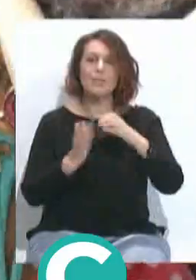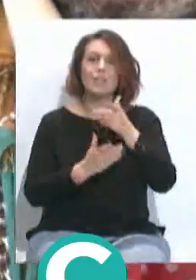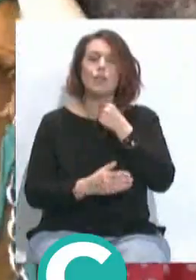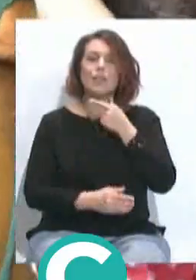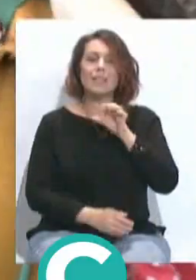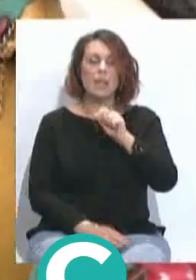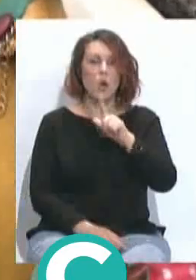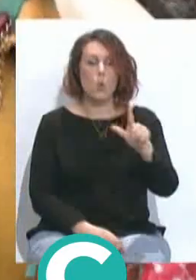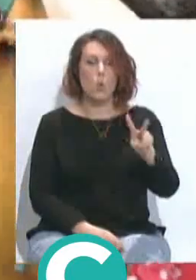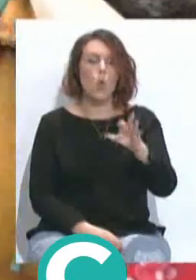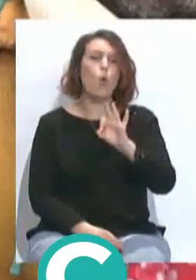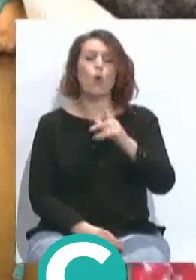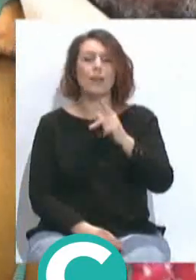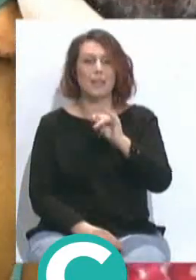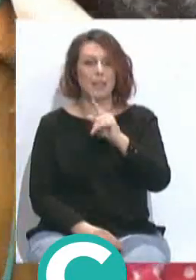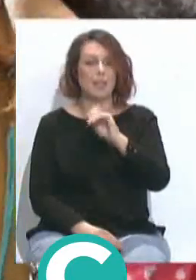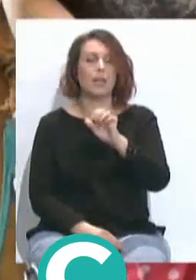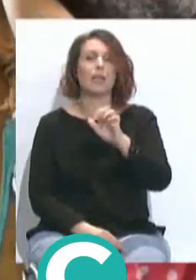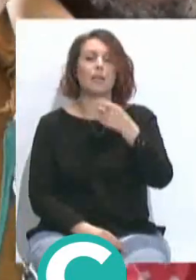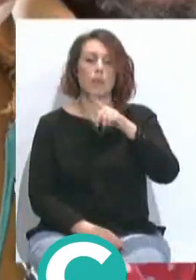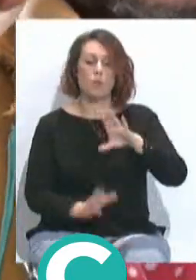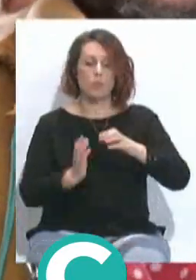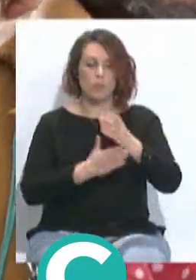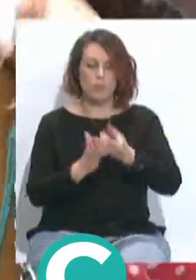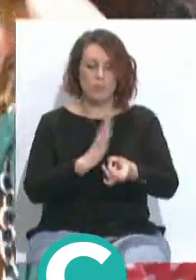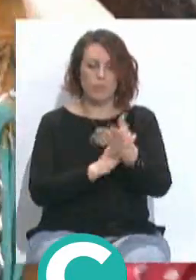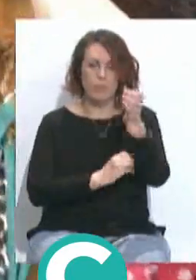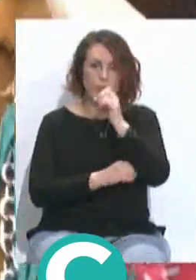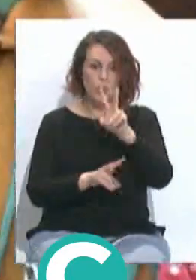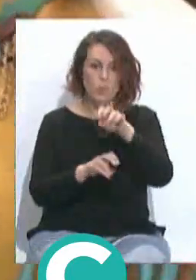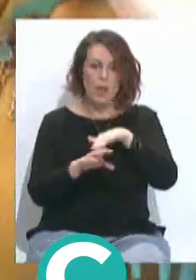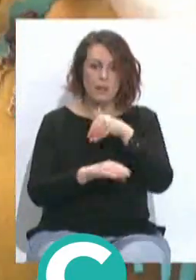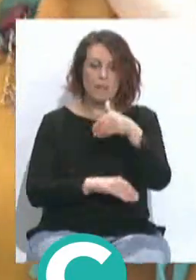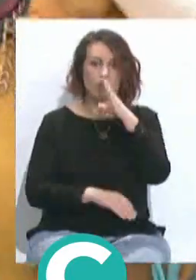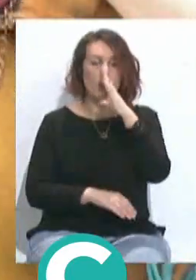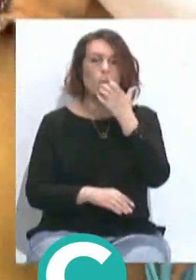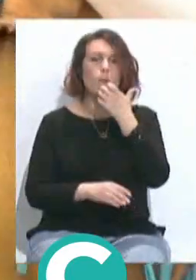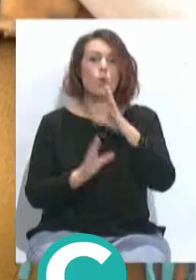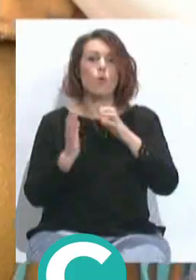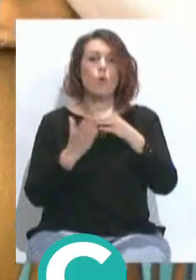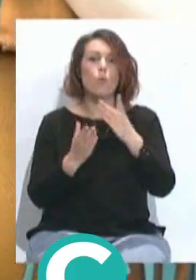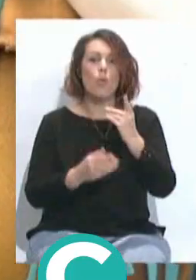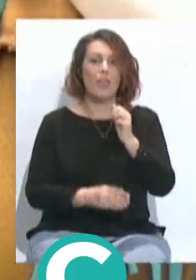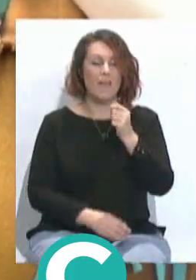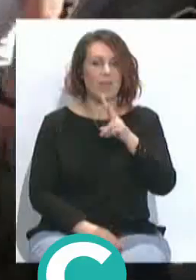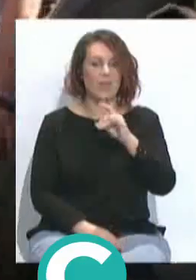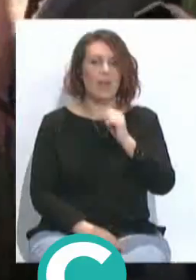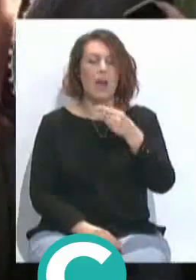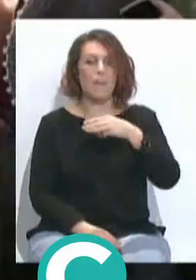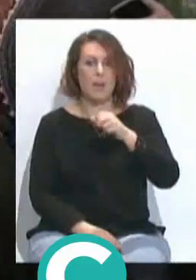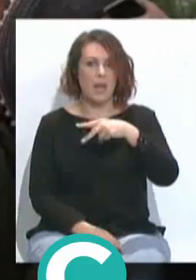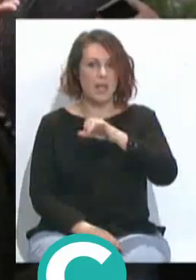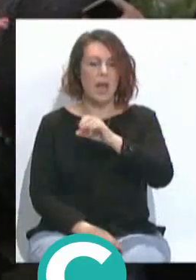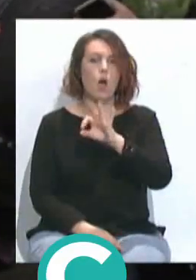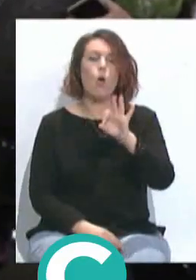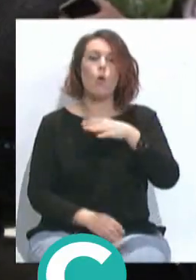comparsa de Quique Remolino y también grupos que han confeccionado repertorio nuevo para febrero. Como el grupo de David Amaya, el coro a pie de